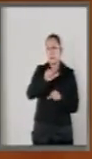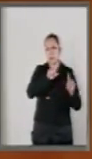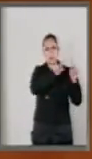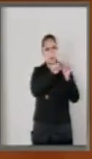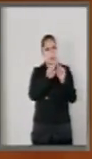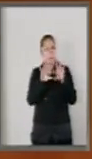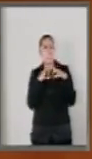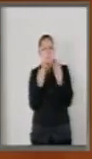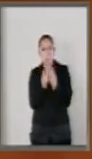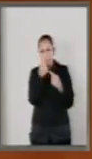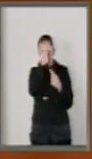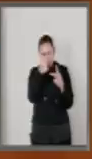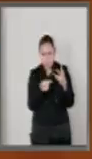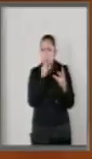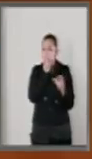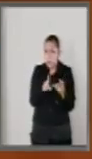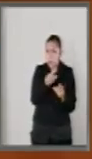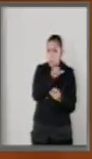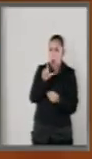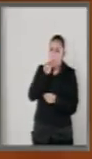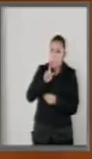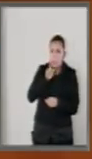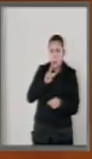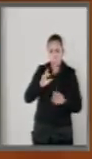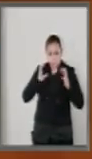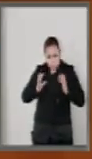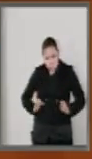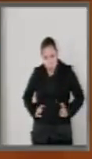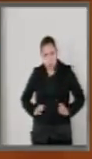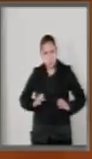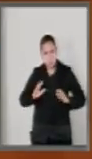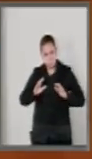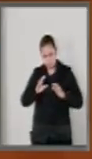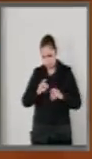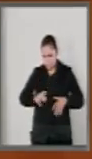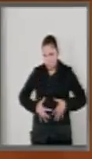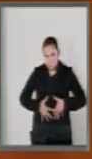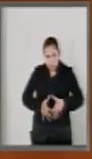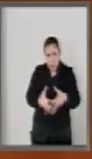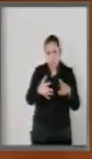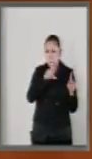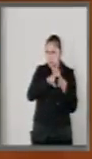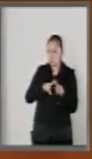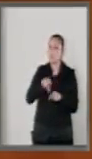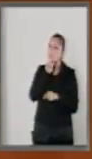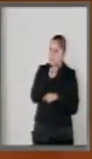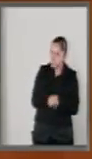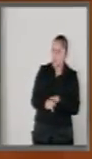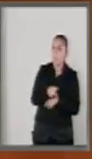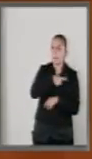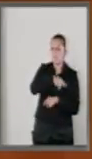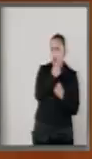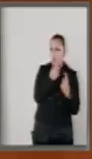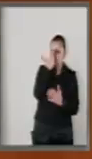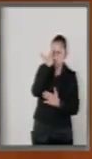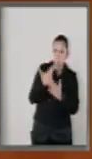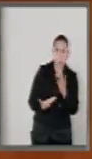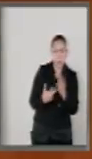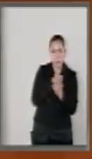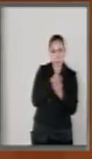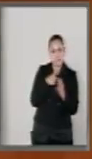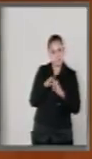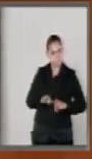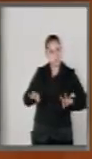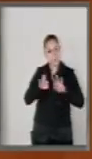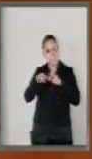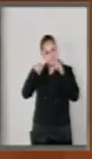el compromiso del Congreso de la Unión para garantizar el derecho a la salud de las mujeres. En virtud de estos argumentos,